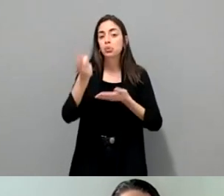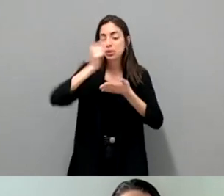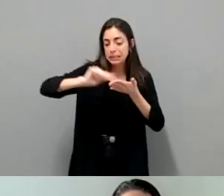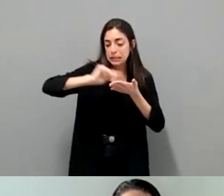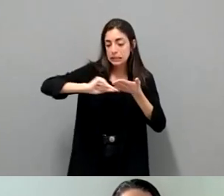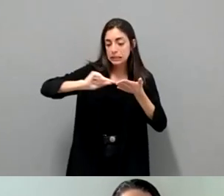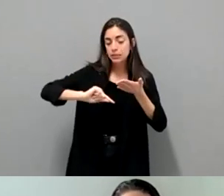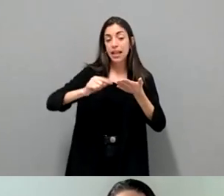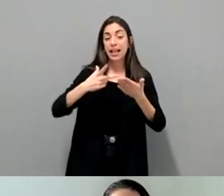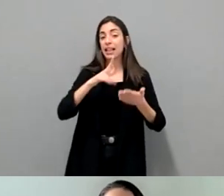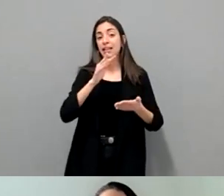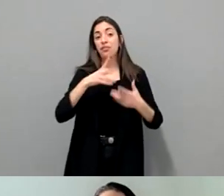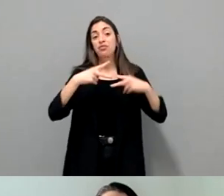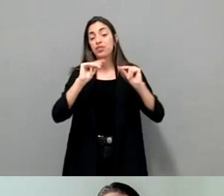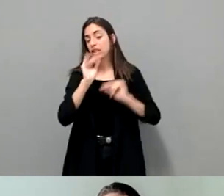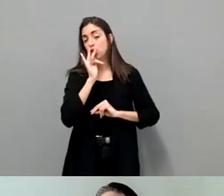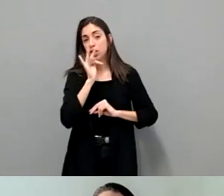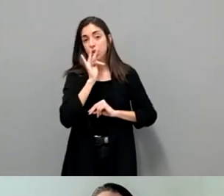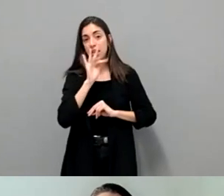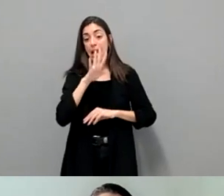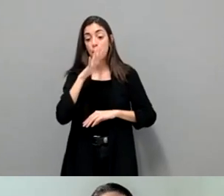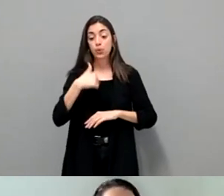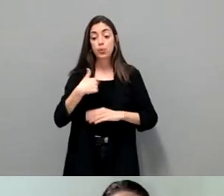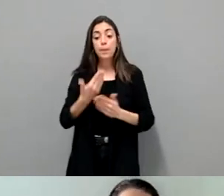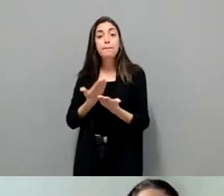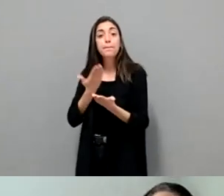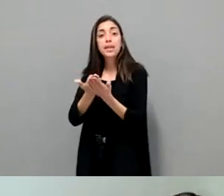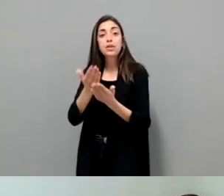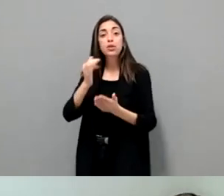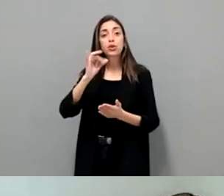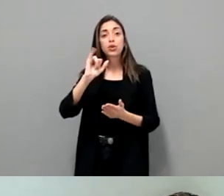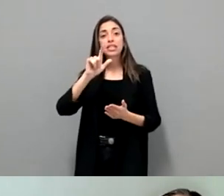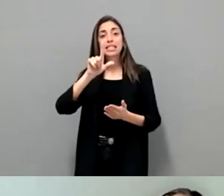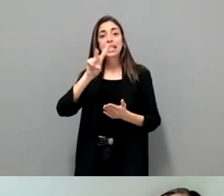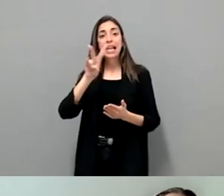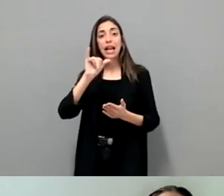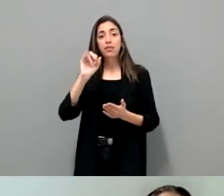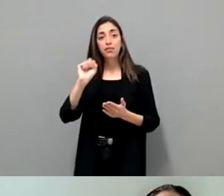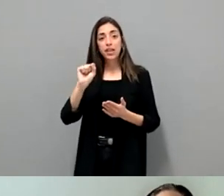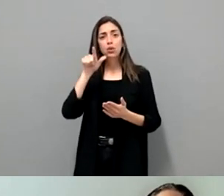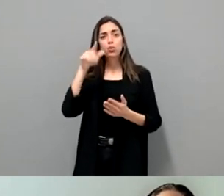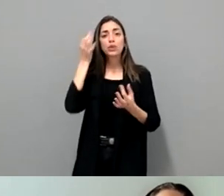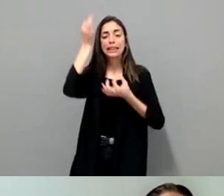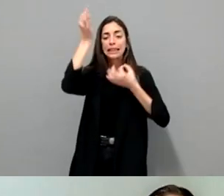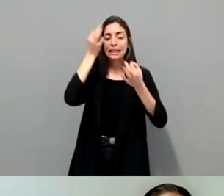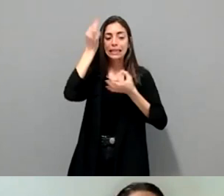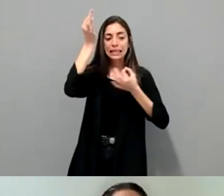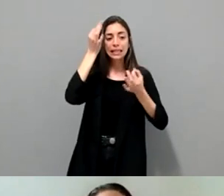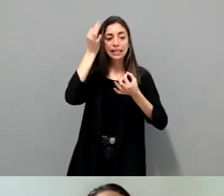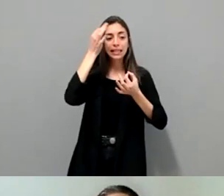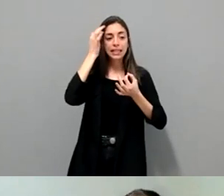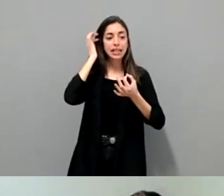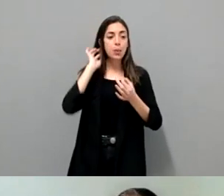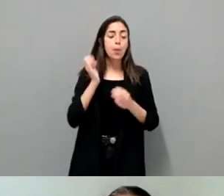terminado, entonces te pediría, Silvia, que tú detallaras antes el